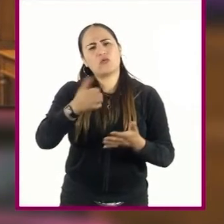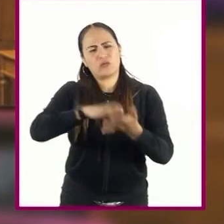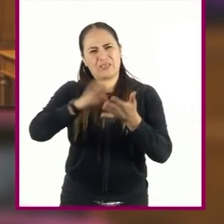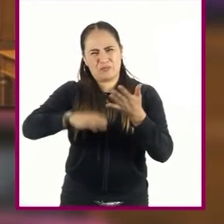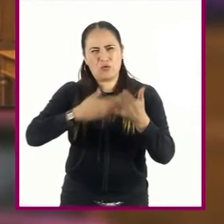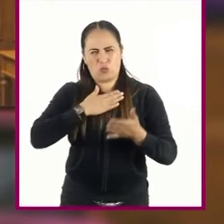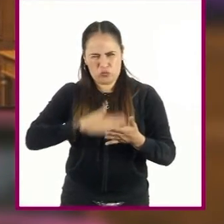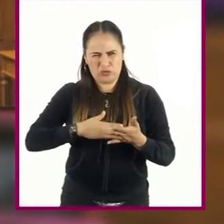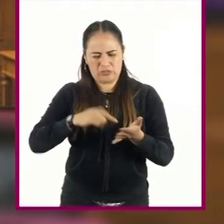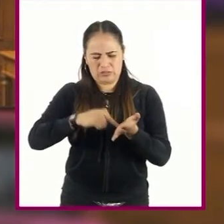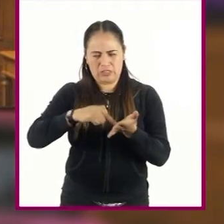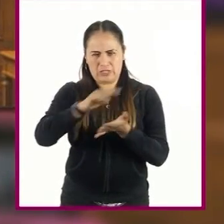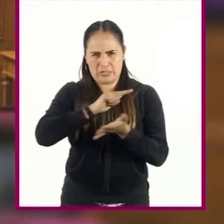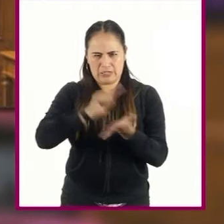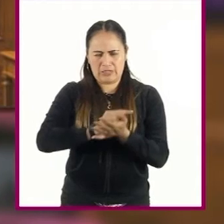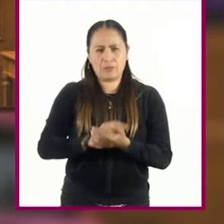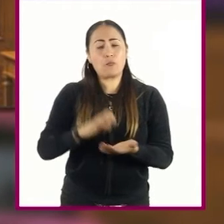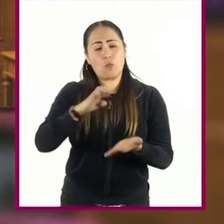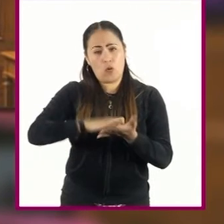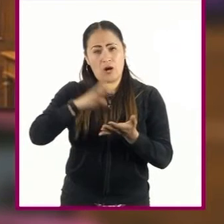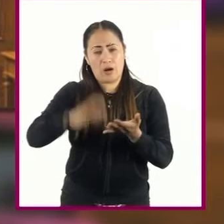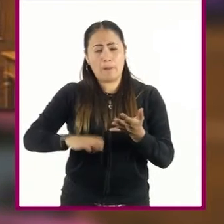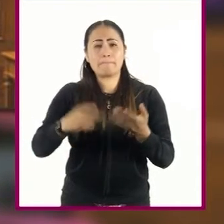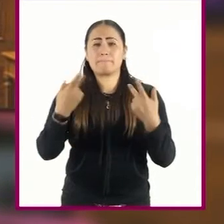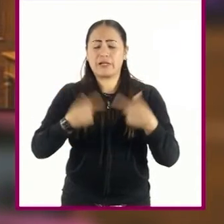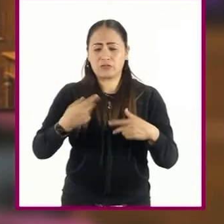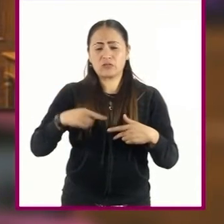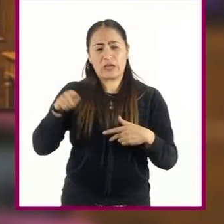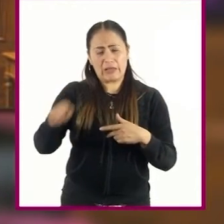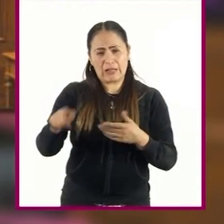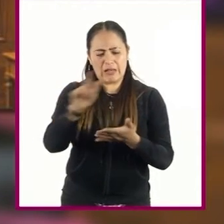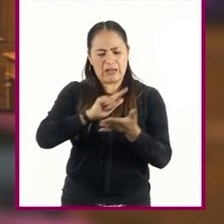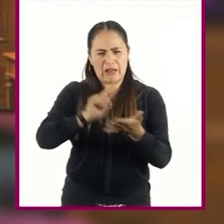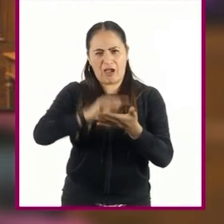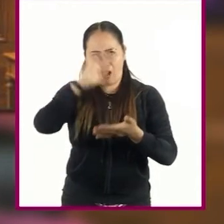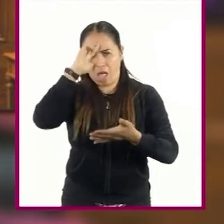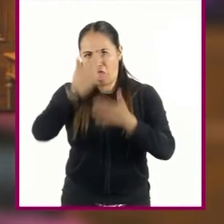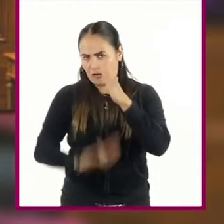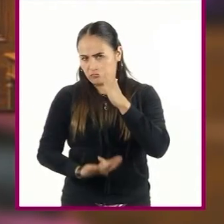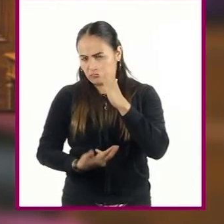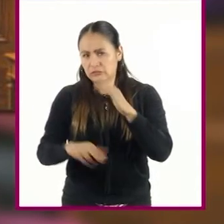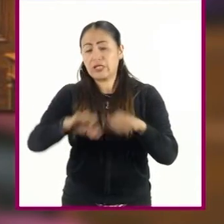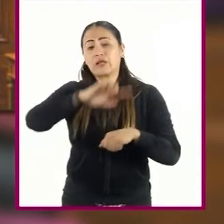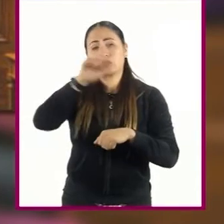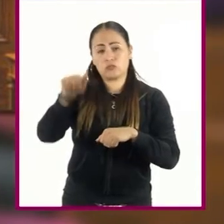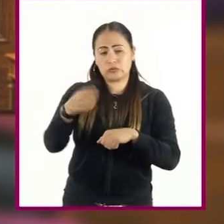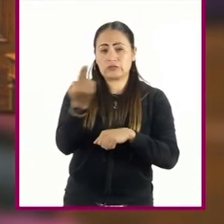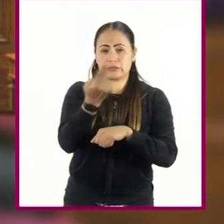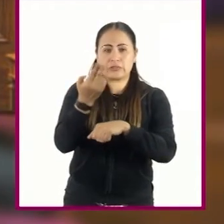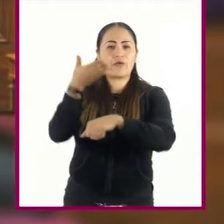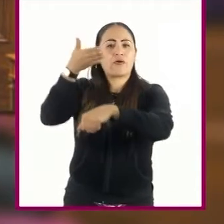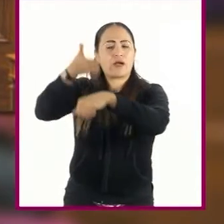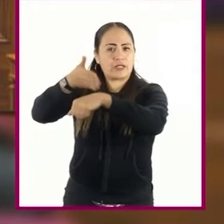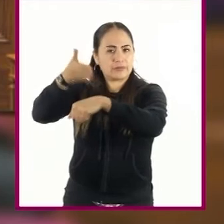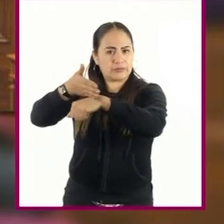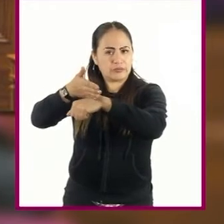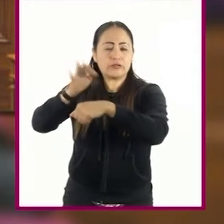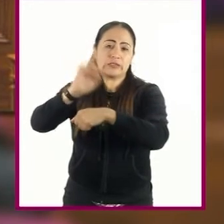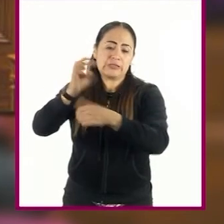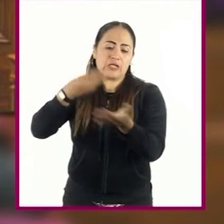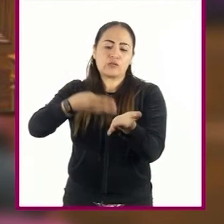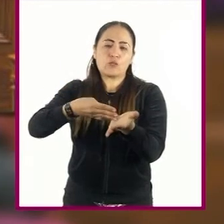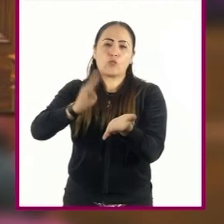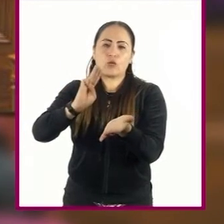aquel donde una persona infringe o viola alguna ley y se hace acreedora a una sanción, que puede ir desde una